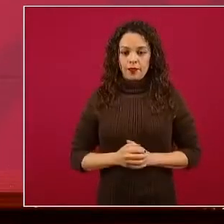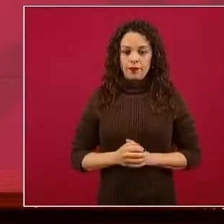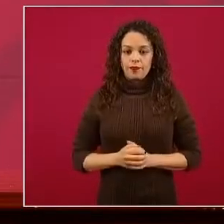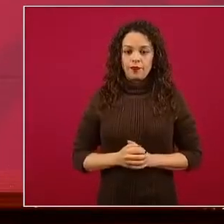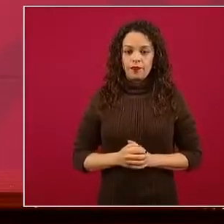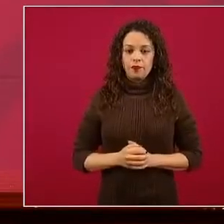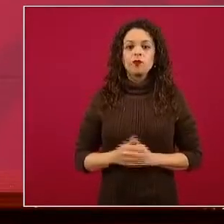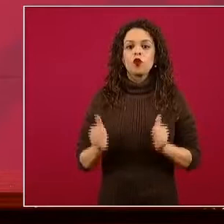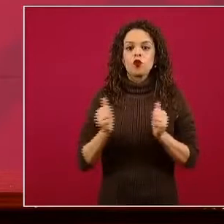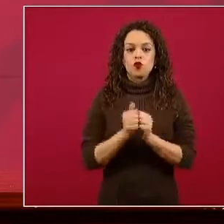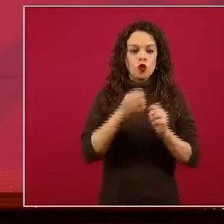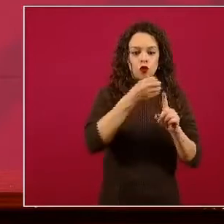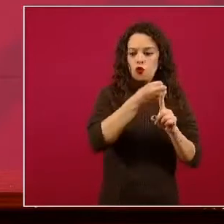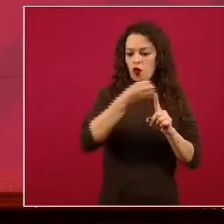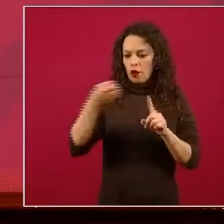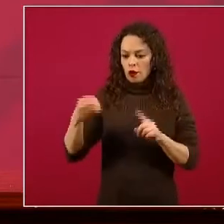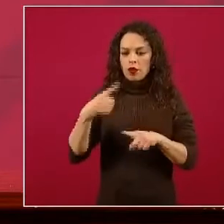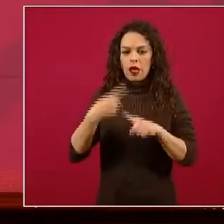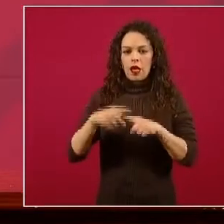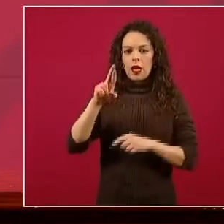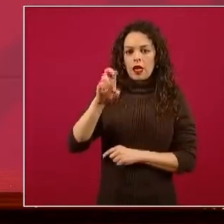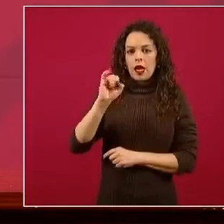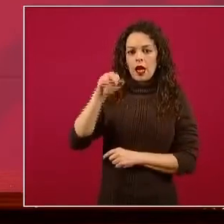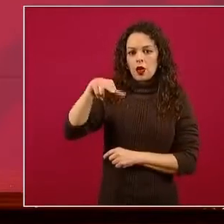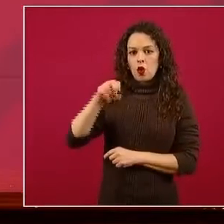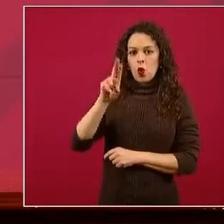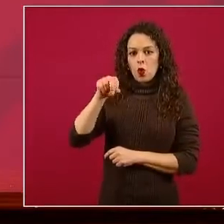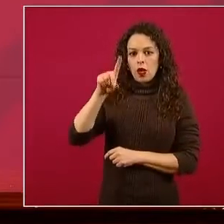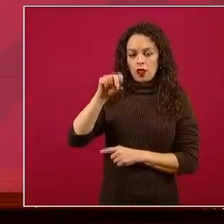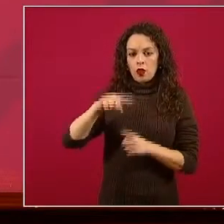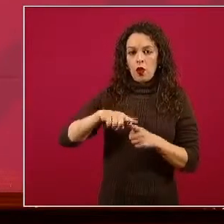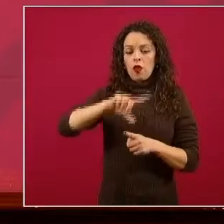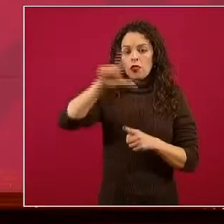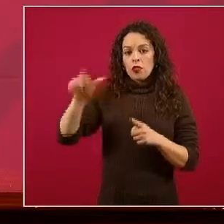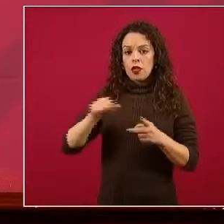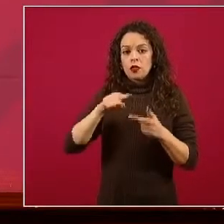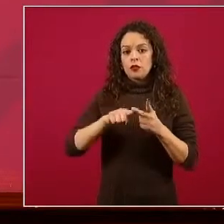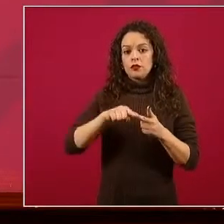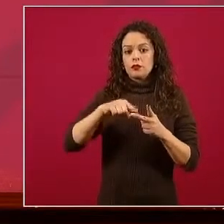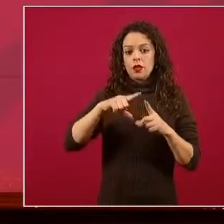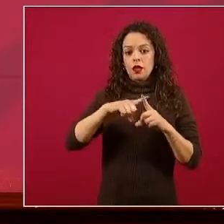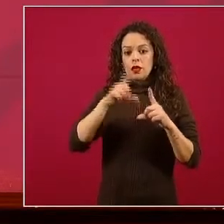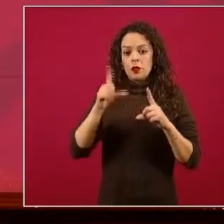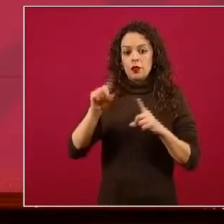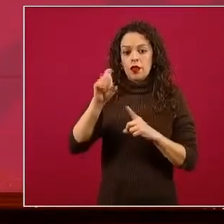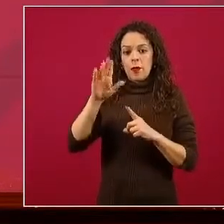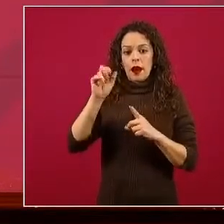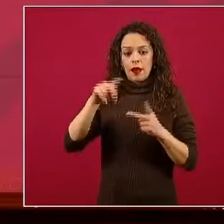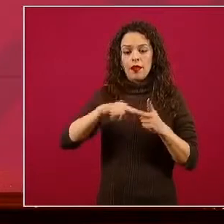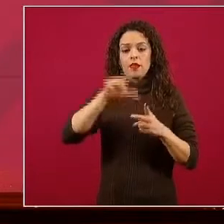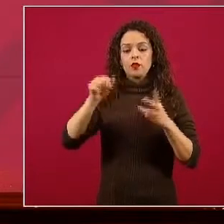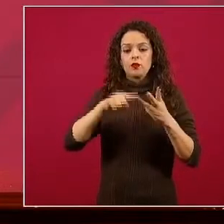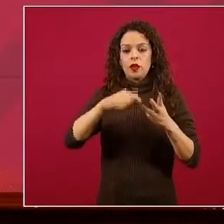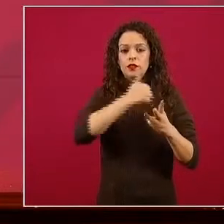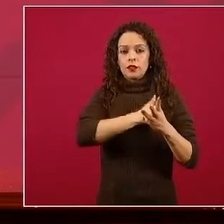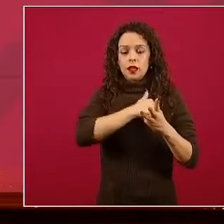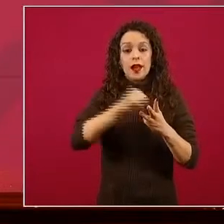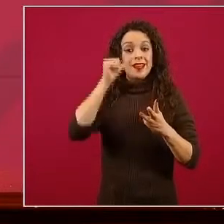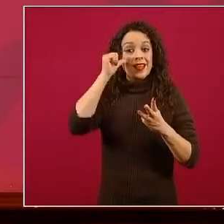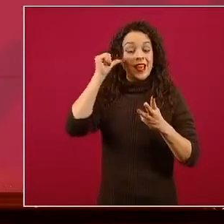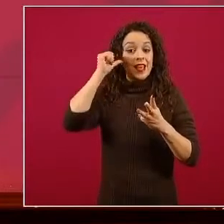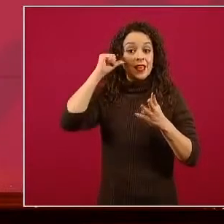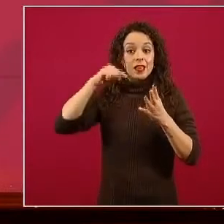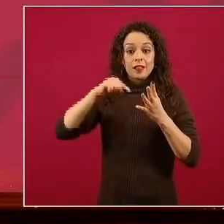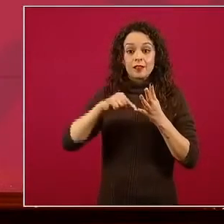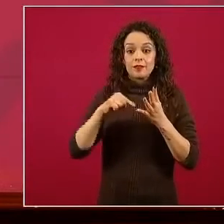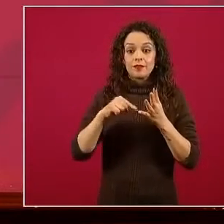fueron apareciendo, es el Reino Unido, después la República de Bahrein, después Canadá y ayer mismo